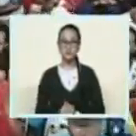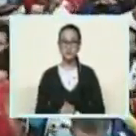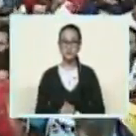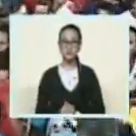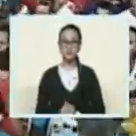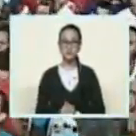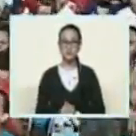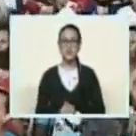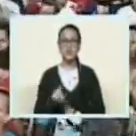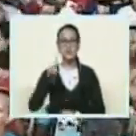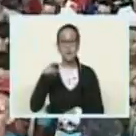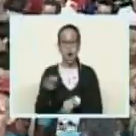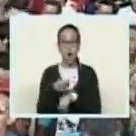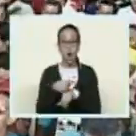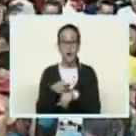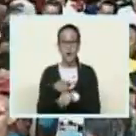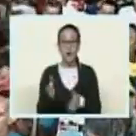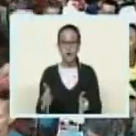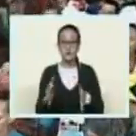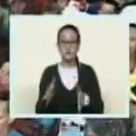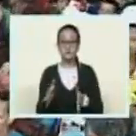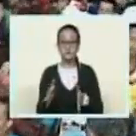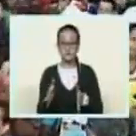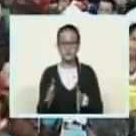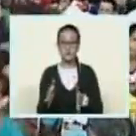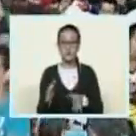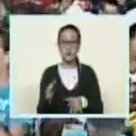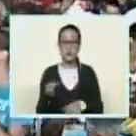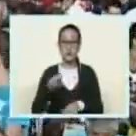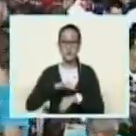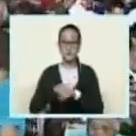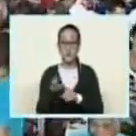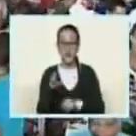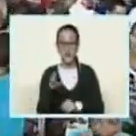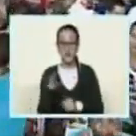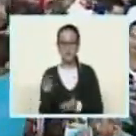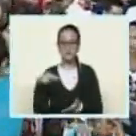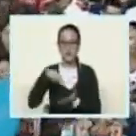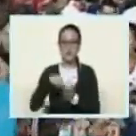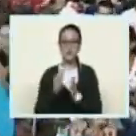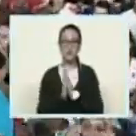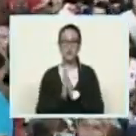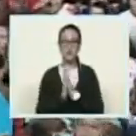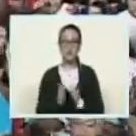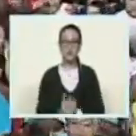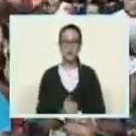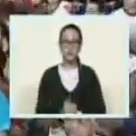y al nuestro gobernador electo Héctor Rodríguez pasar frente al presidio.